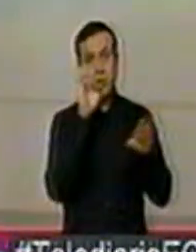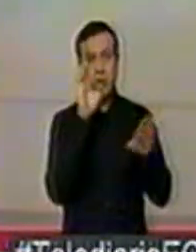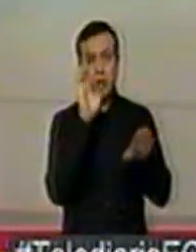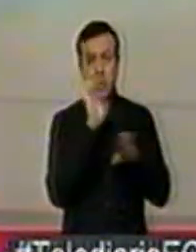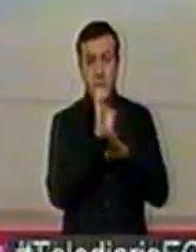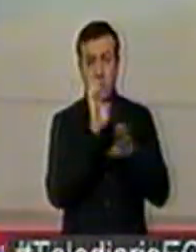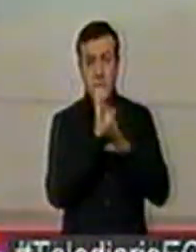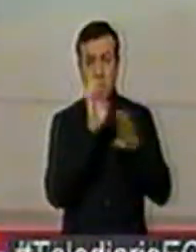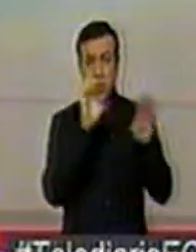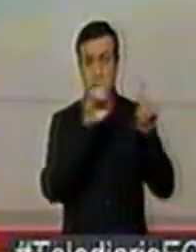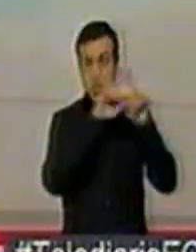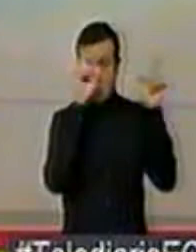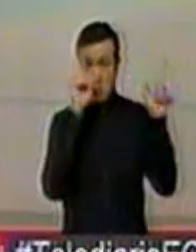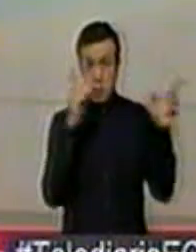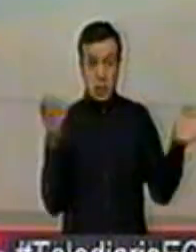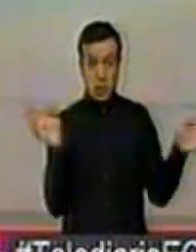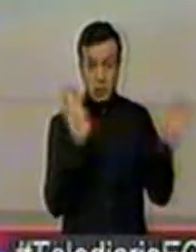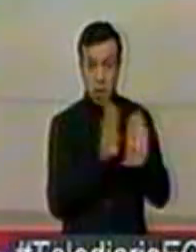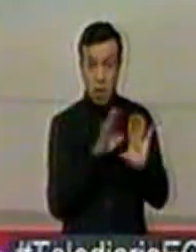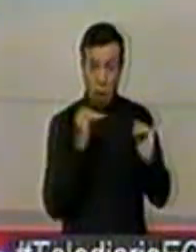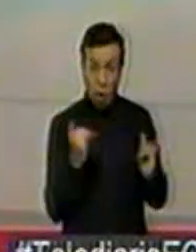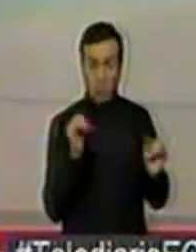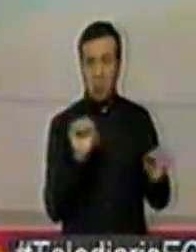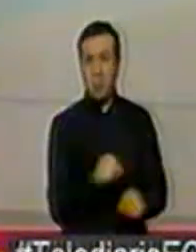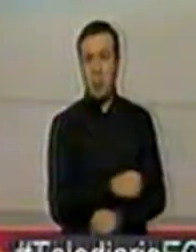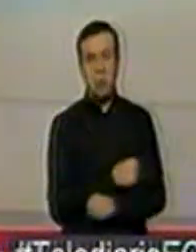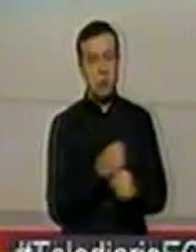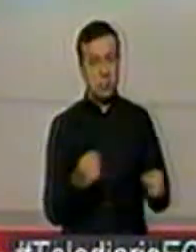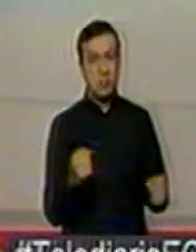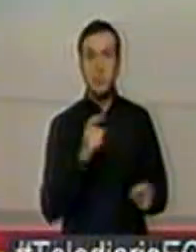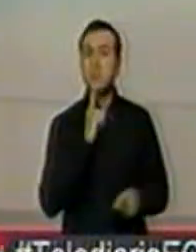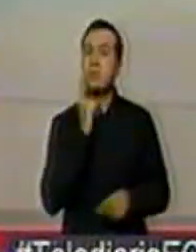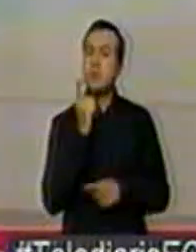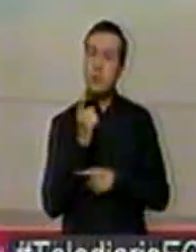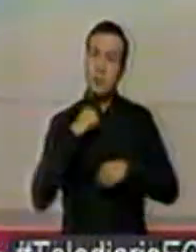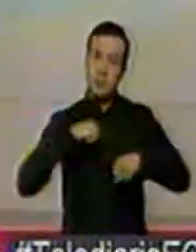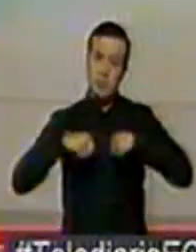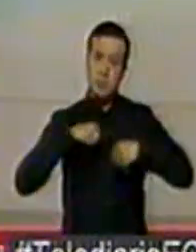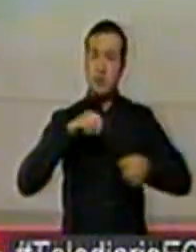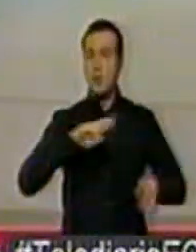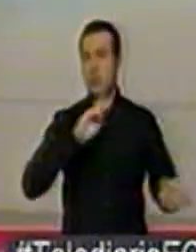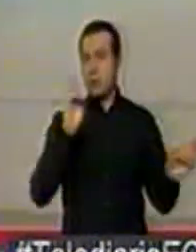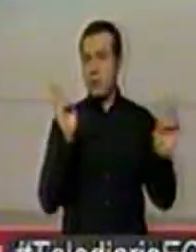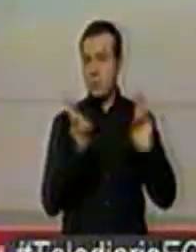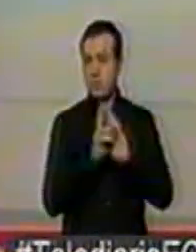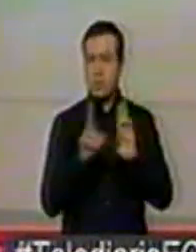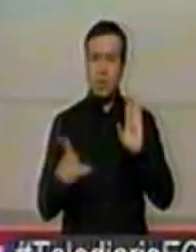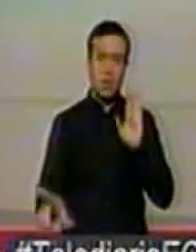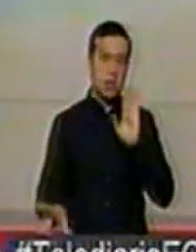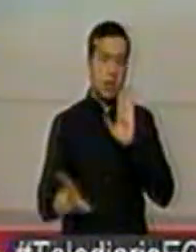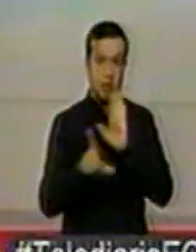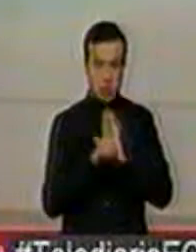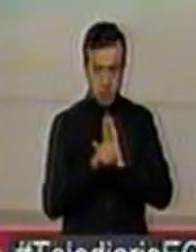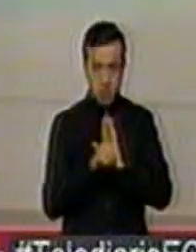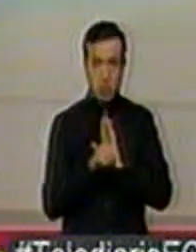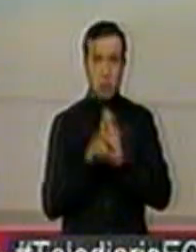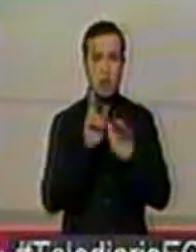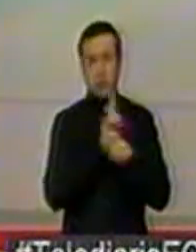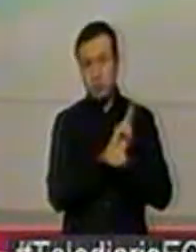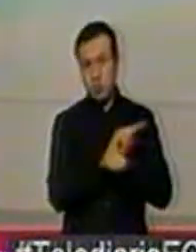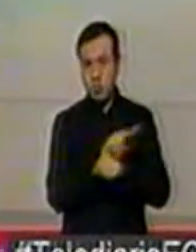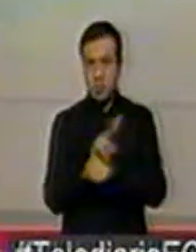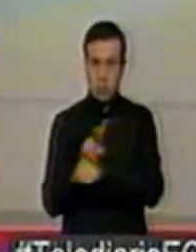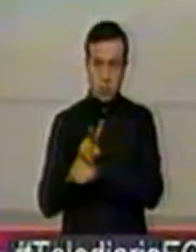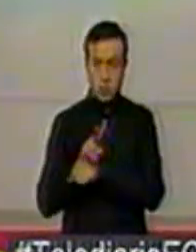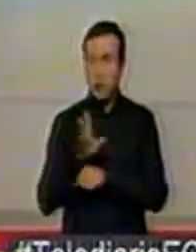casi imposible el día de hoy y justamente también es centralmente una reforma a la ley de de la superintendencia